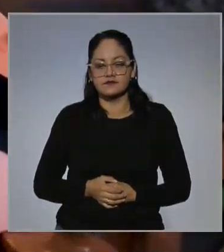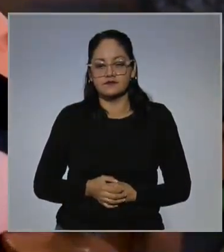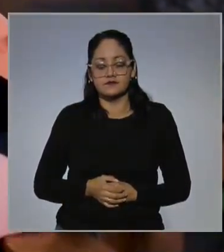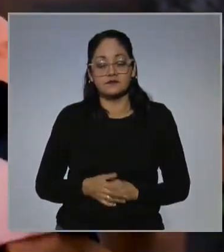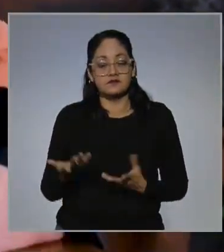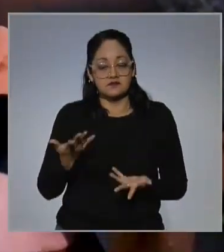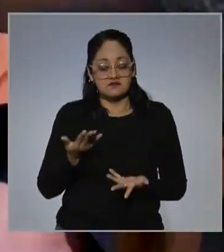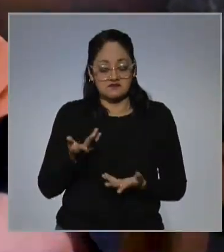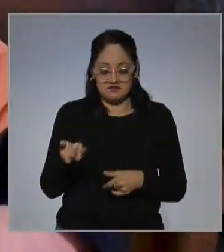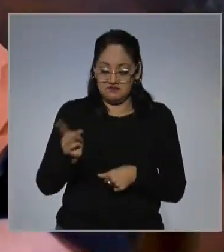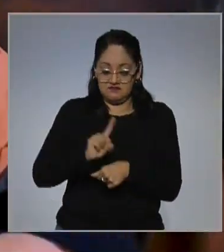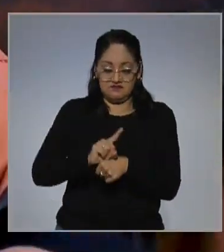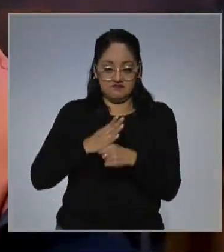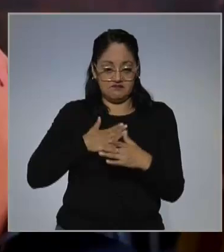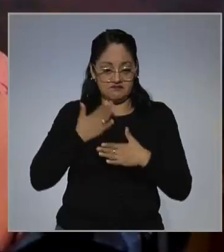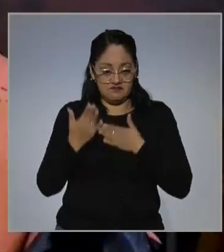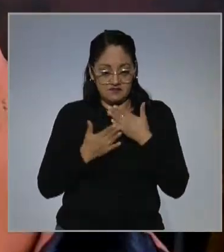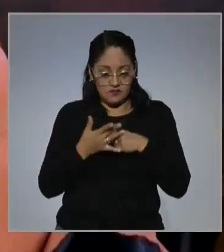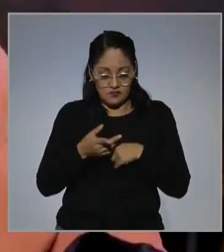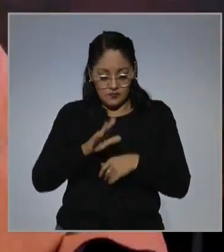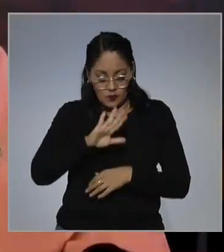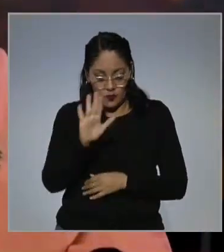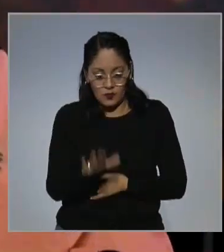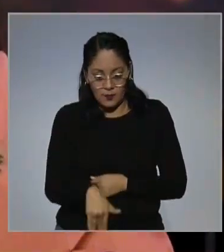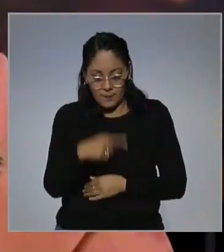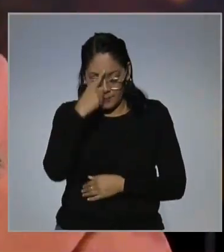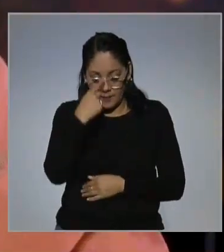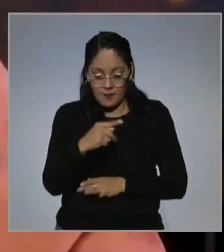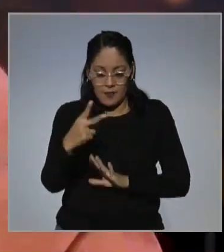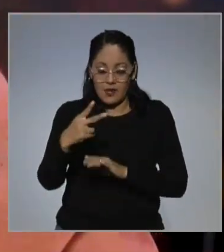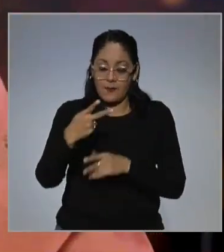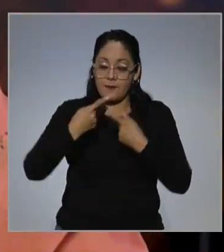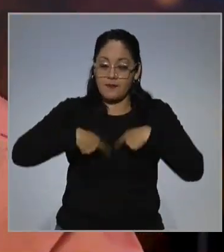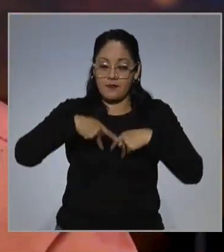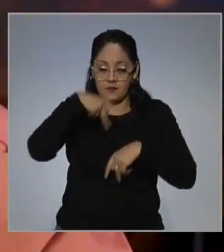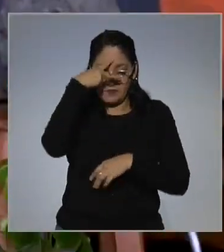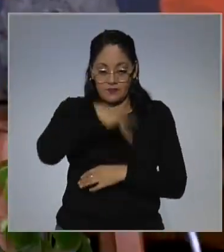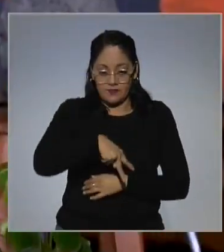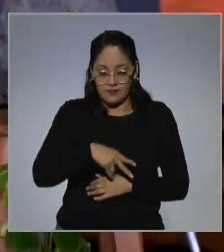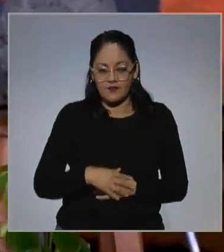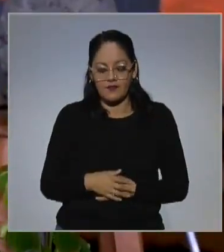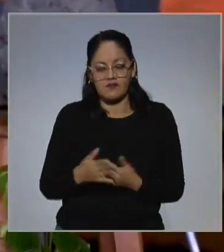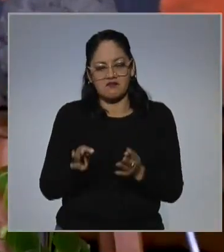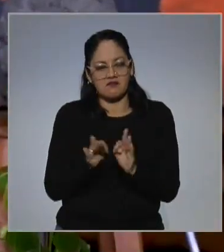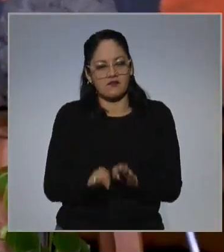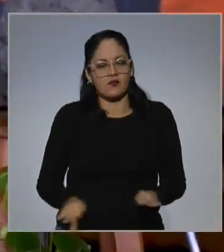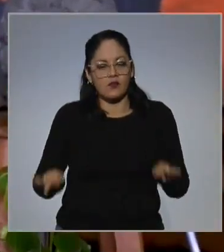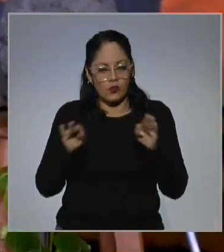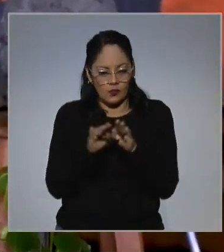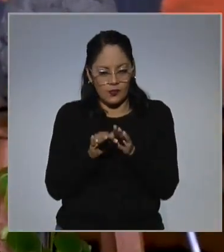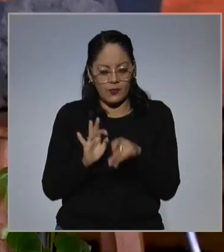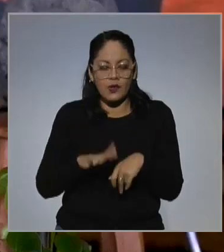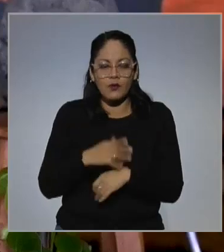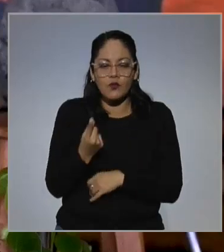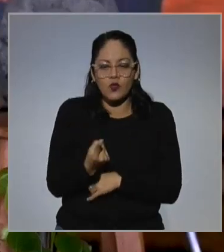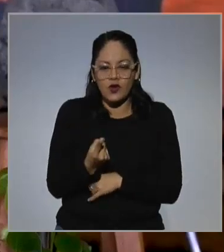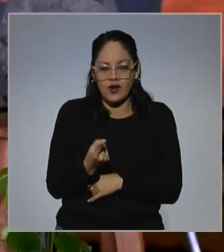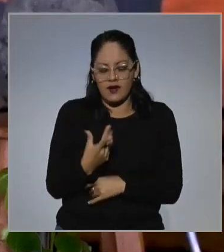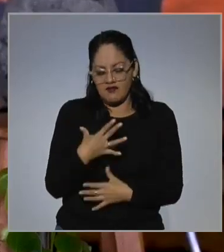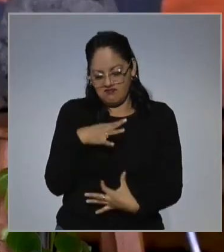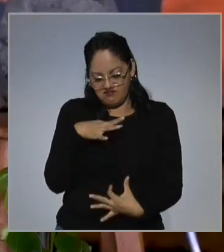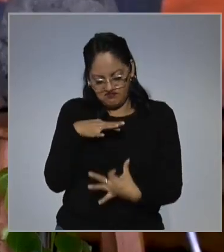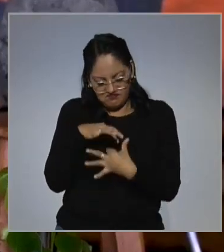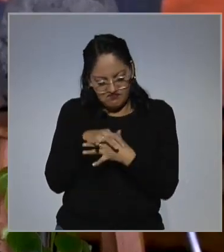La celebración del Día de Muertos para los mexicanos es importante por el